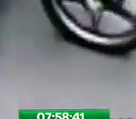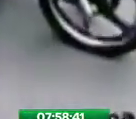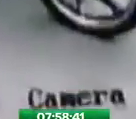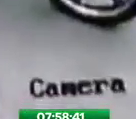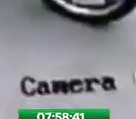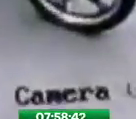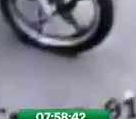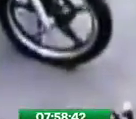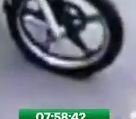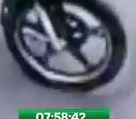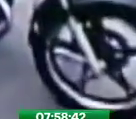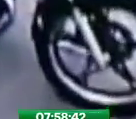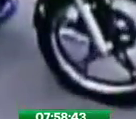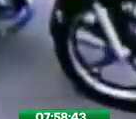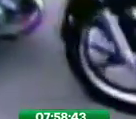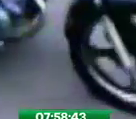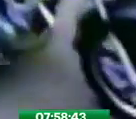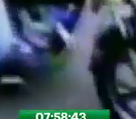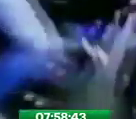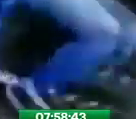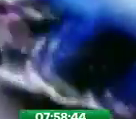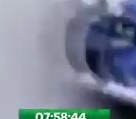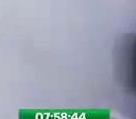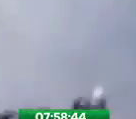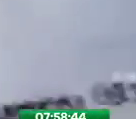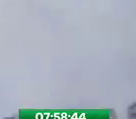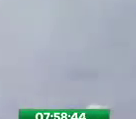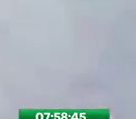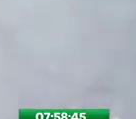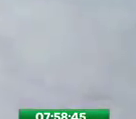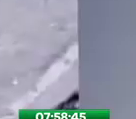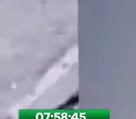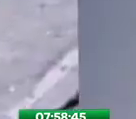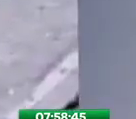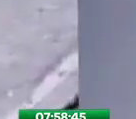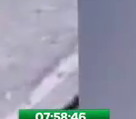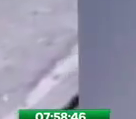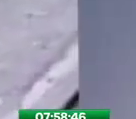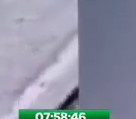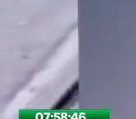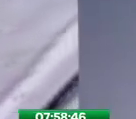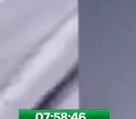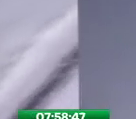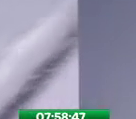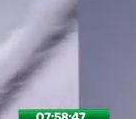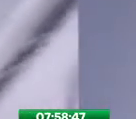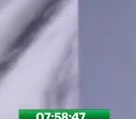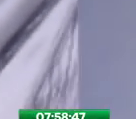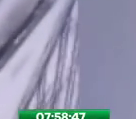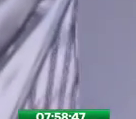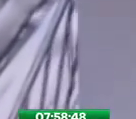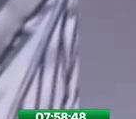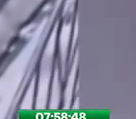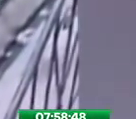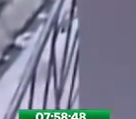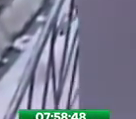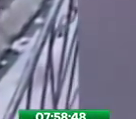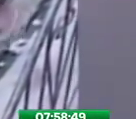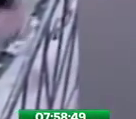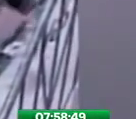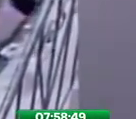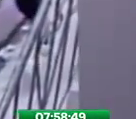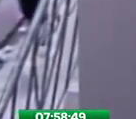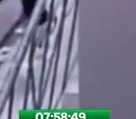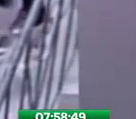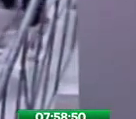en la cooperativa Juan Montalvo, al noroeste de Guayaquil. Los sujetos le arrancaron su teléfono celular sin importar la presencia de los menores de